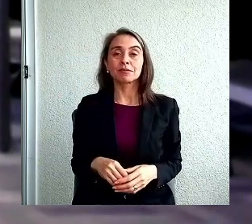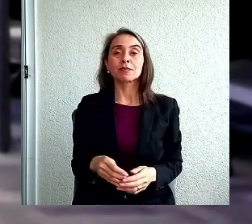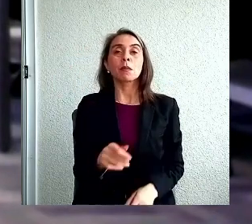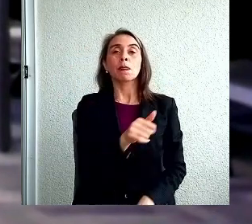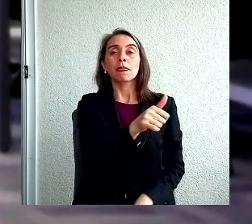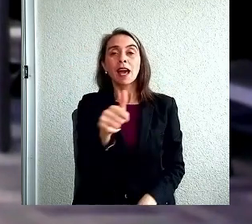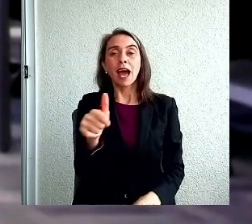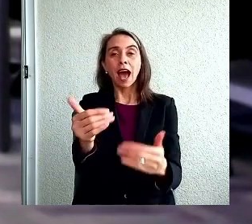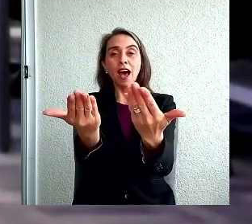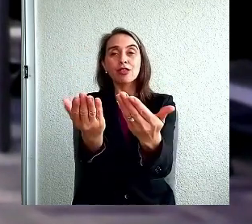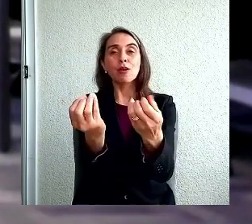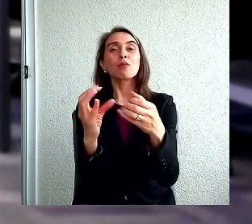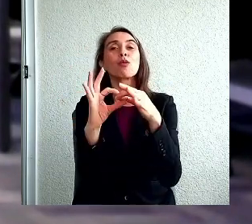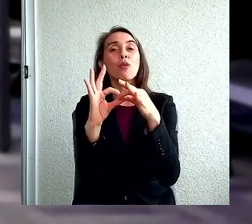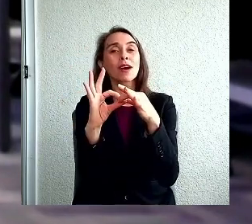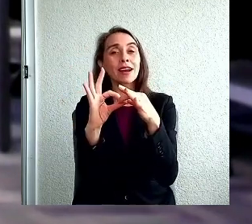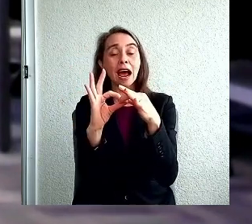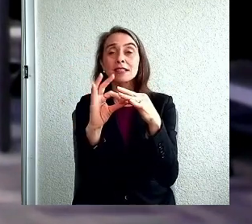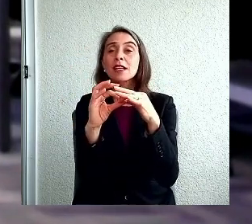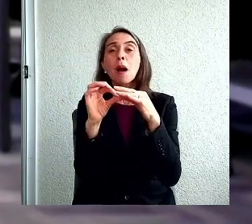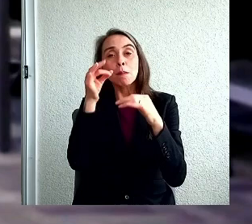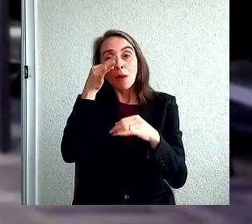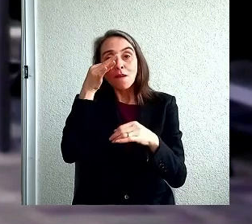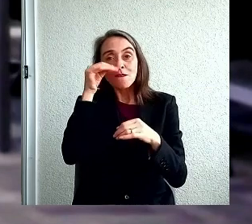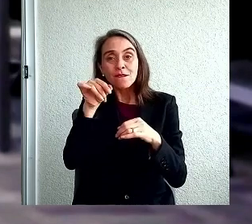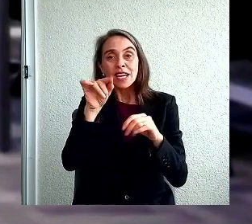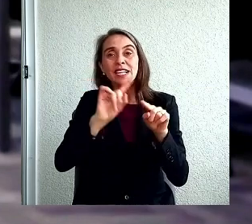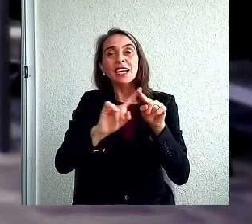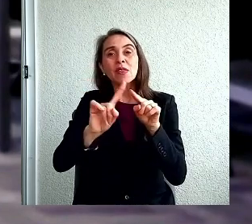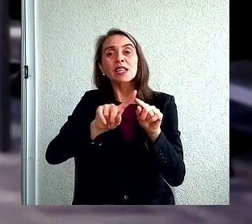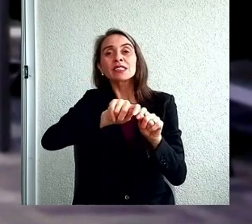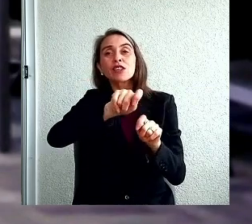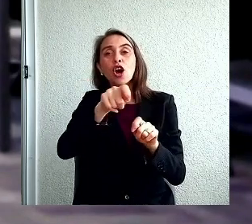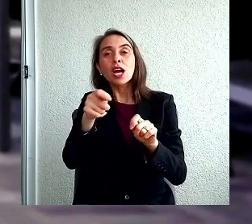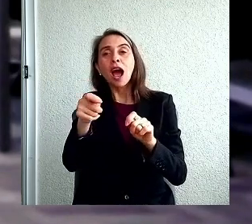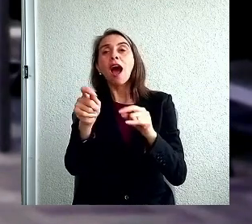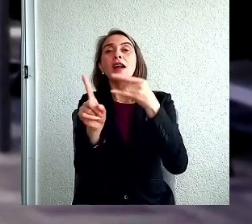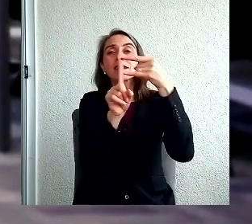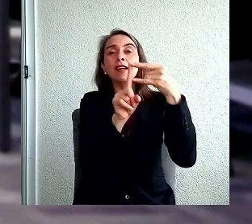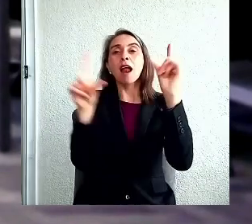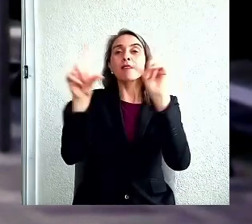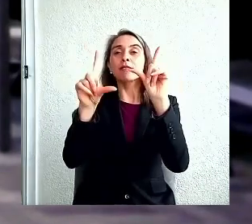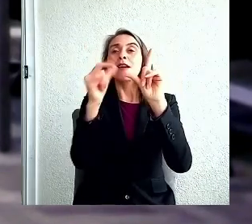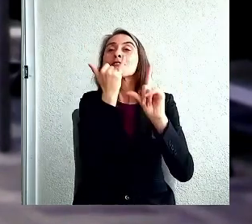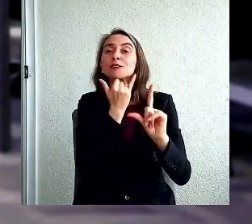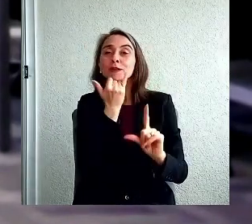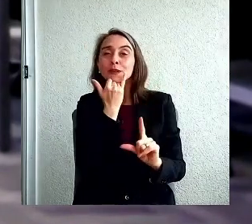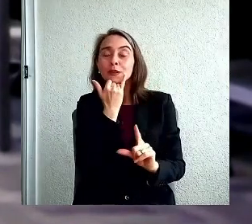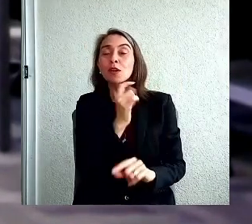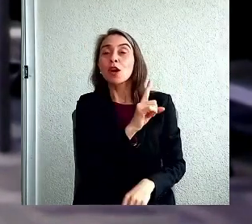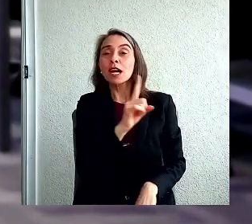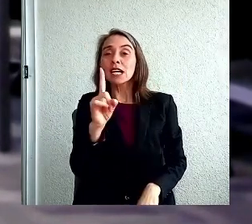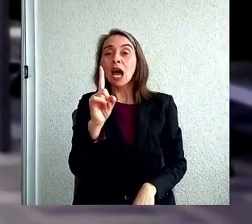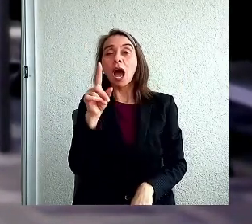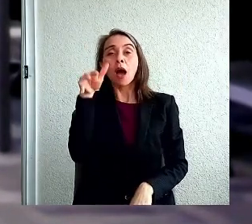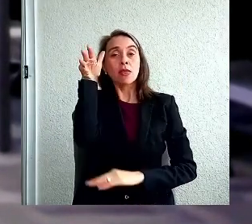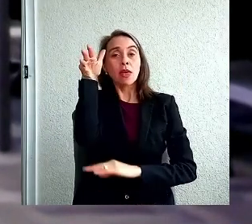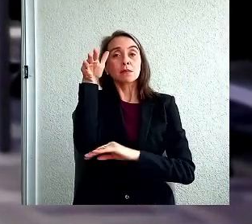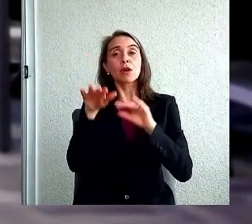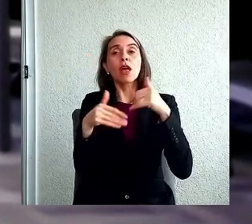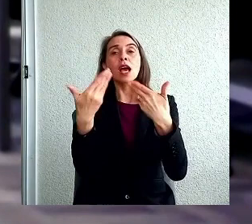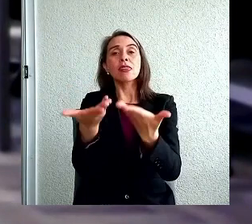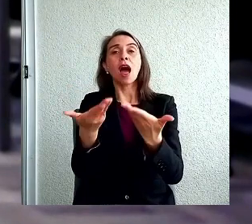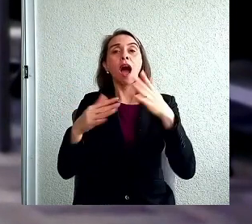también a través de los diversos canales de transmisión. Cada expositor tendrá 15 minutos para desarrollar su ponencia y